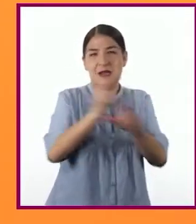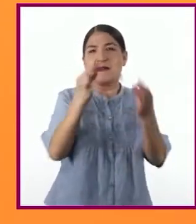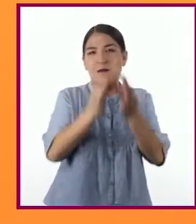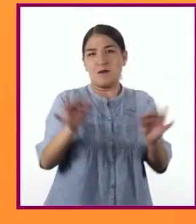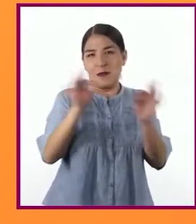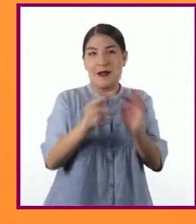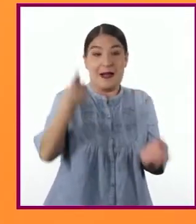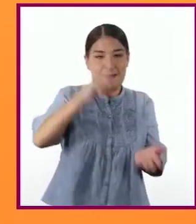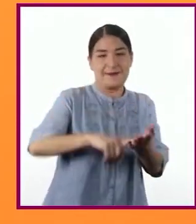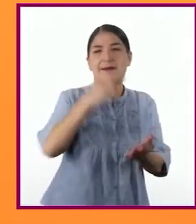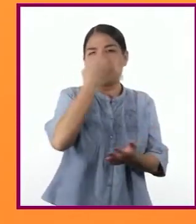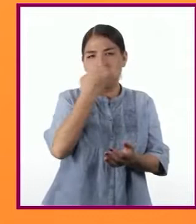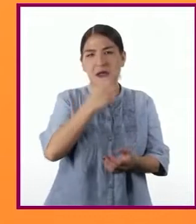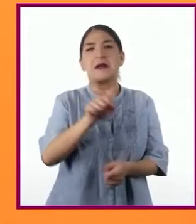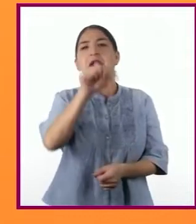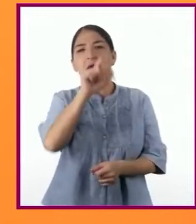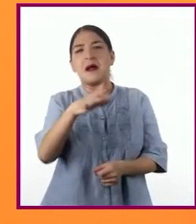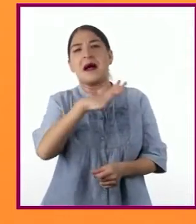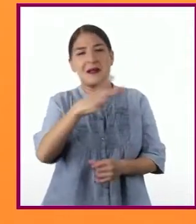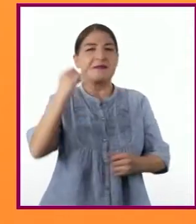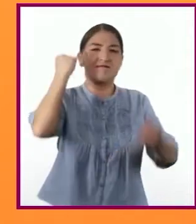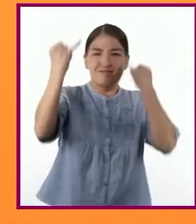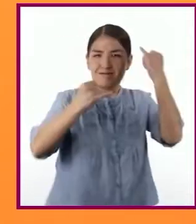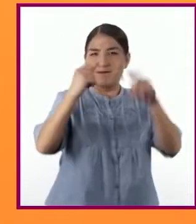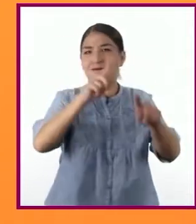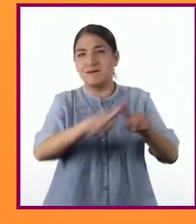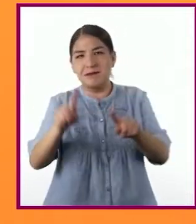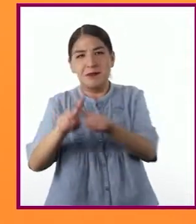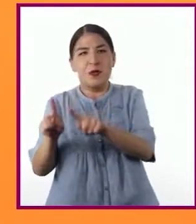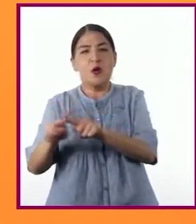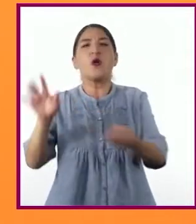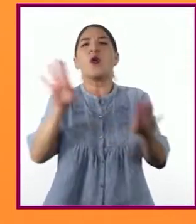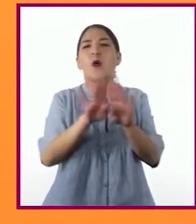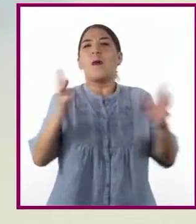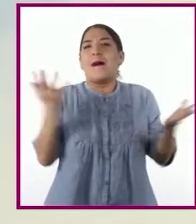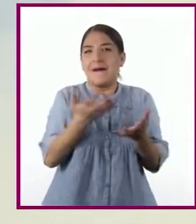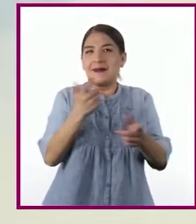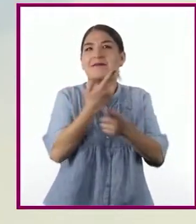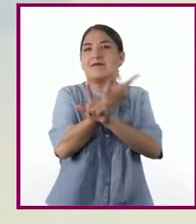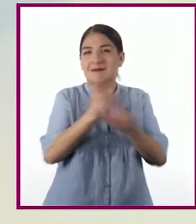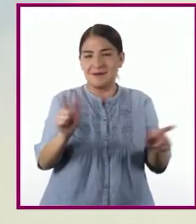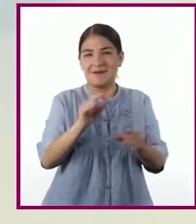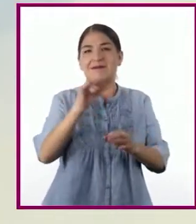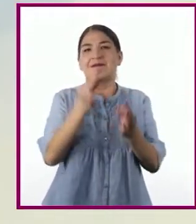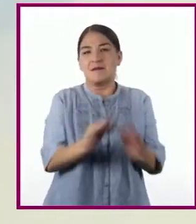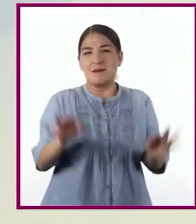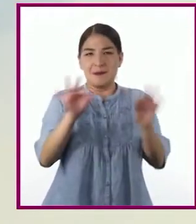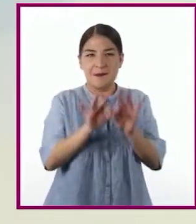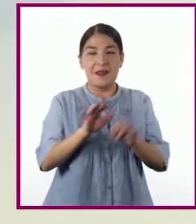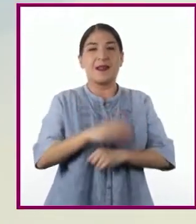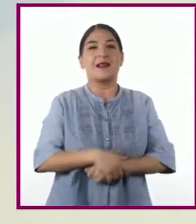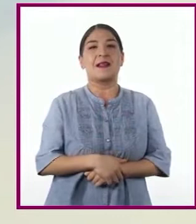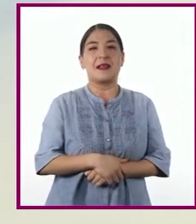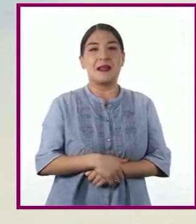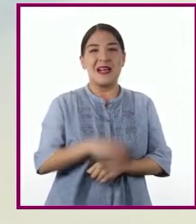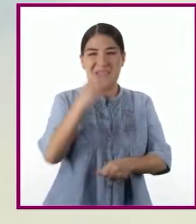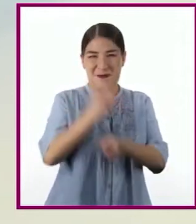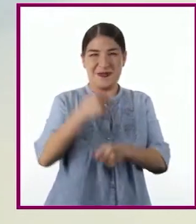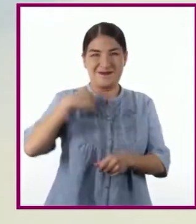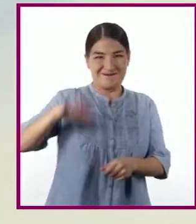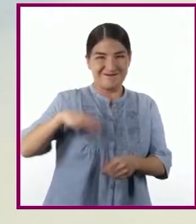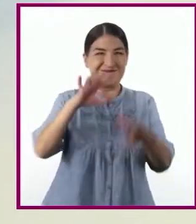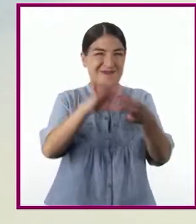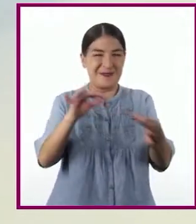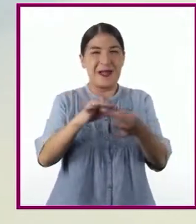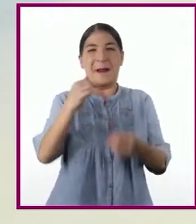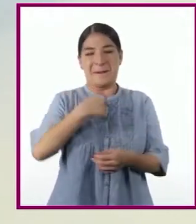su escuela o bien tienen diversas ideas acerca de cómo podrían ejercerlas. En el caso que les compartí, en mi